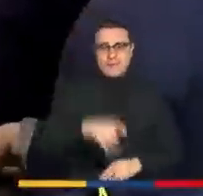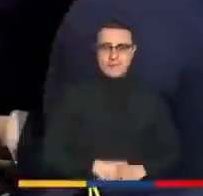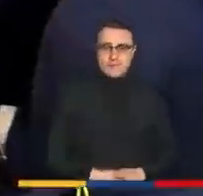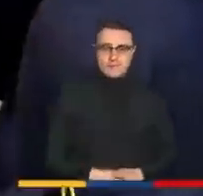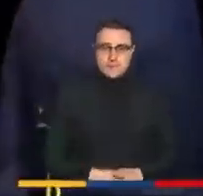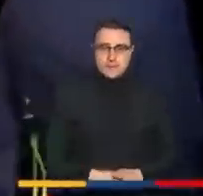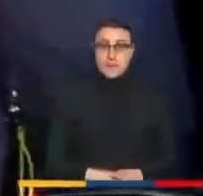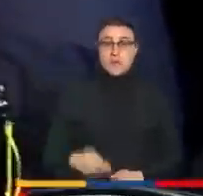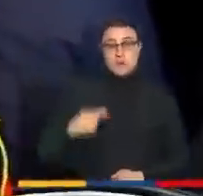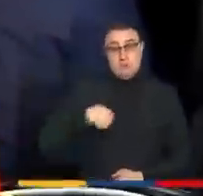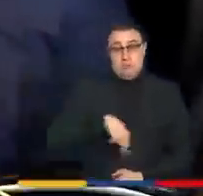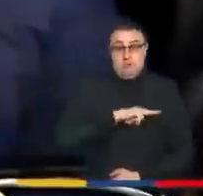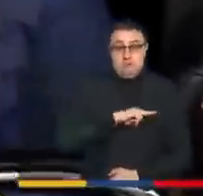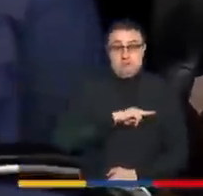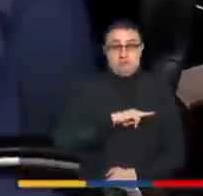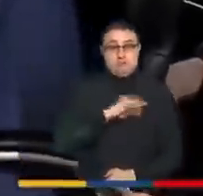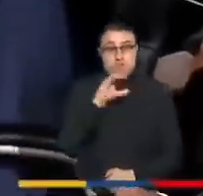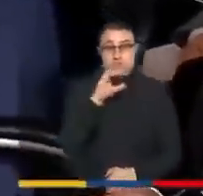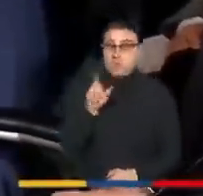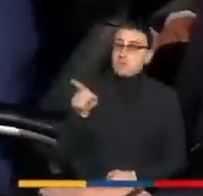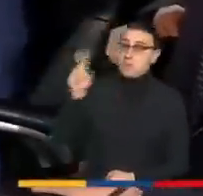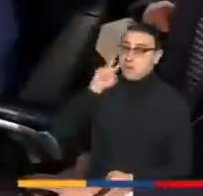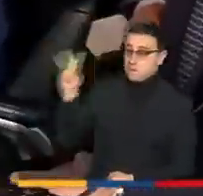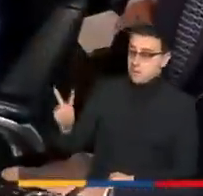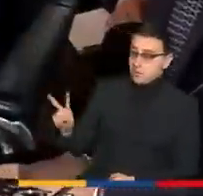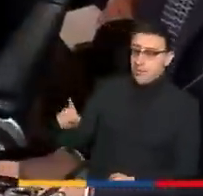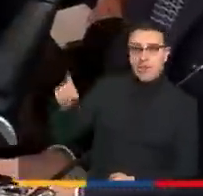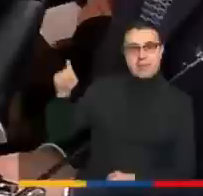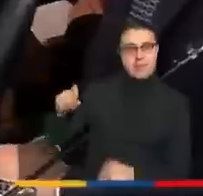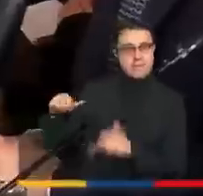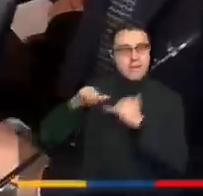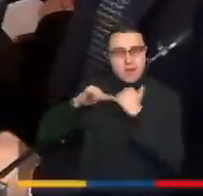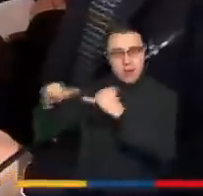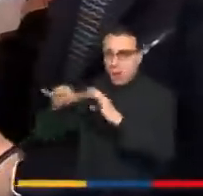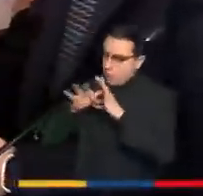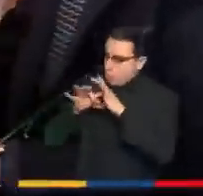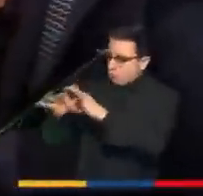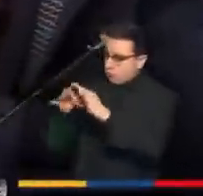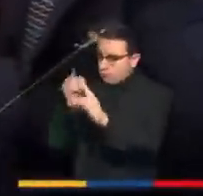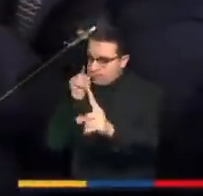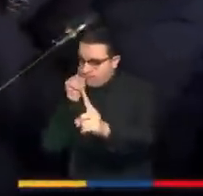caso venezolano, creo que tenemos que andar sobre dos rieles al mismo tiempo.